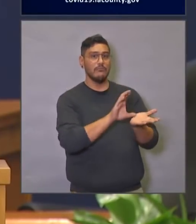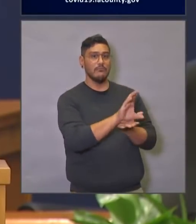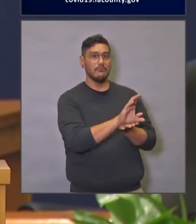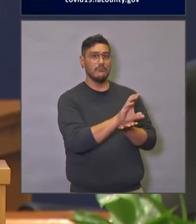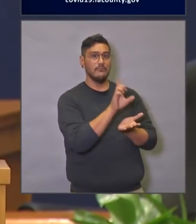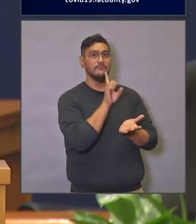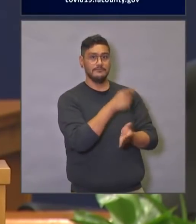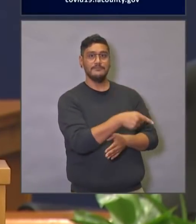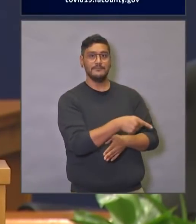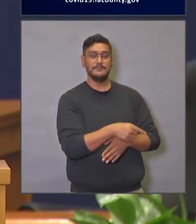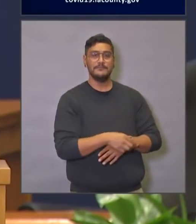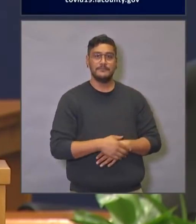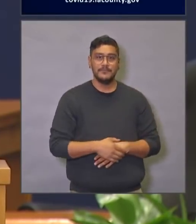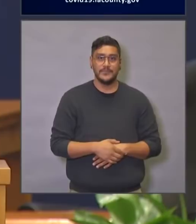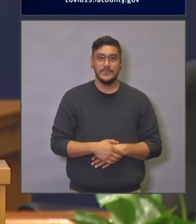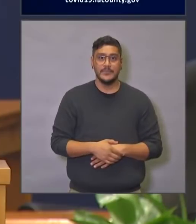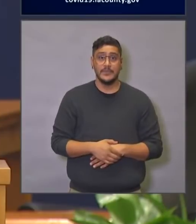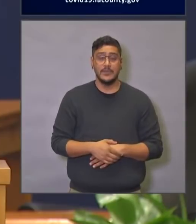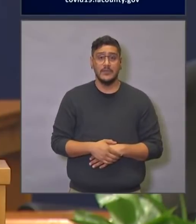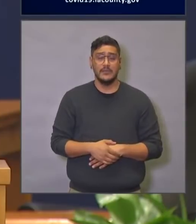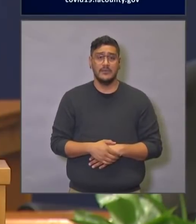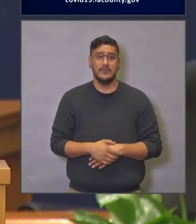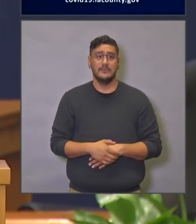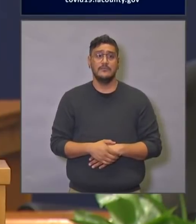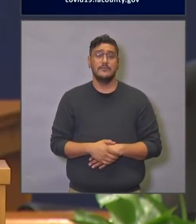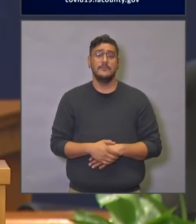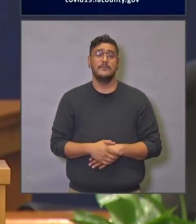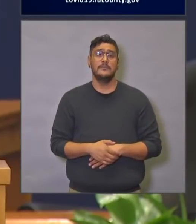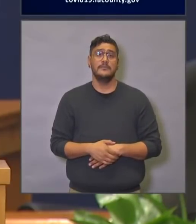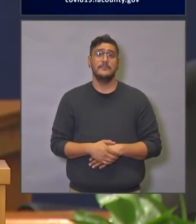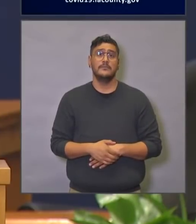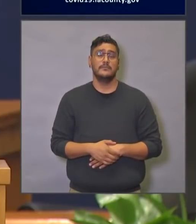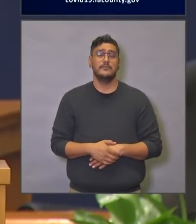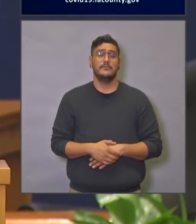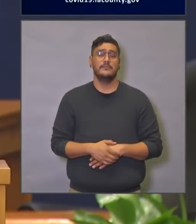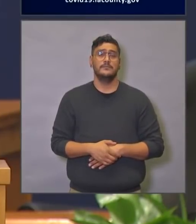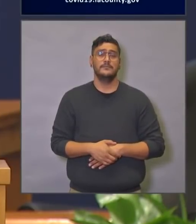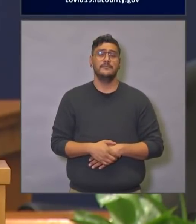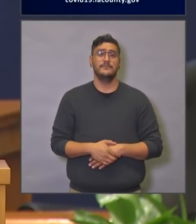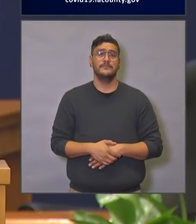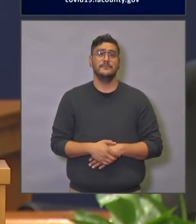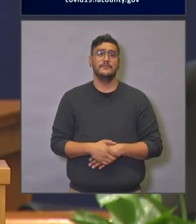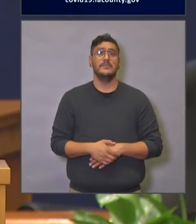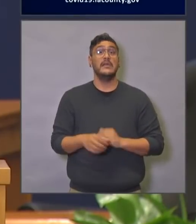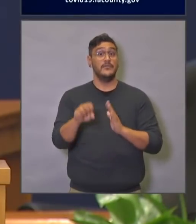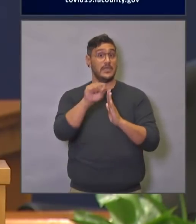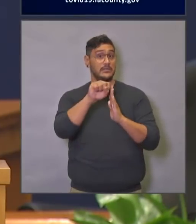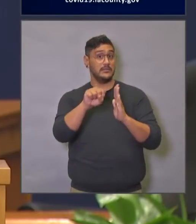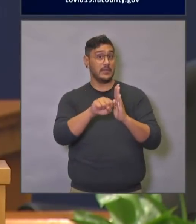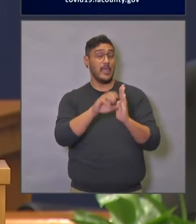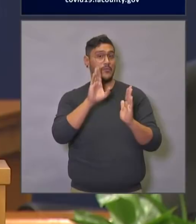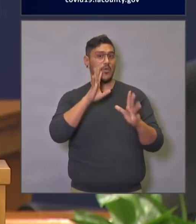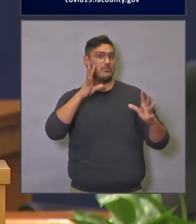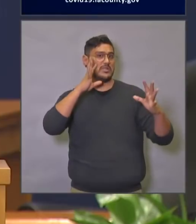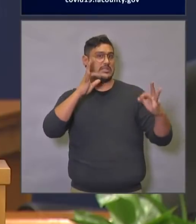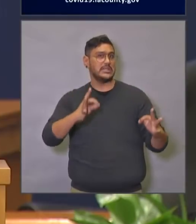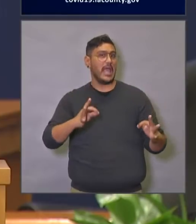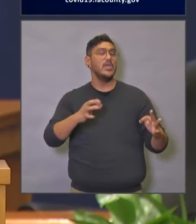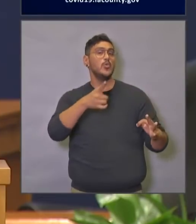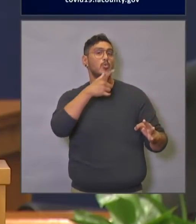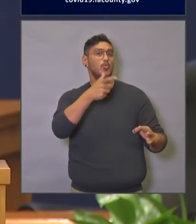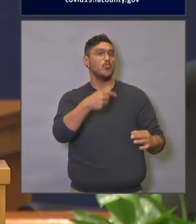actual. El Estado establece la elegibilidad de ingresos para estos